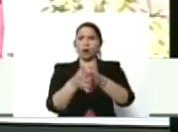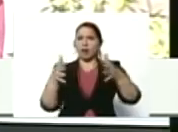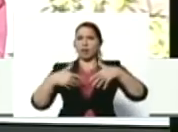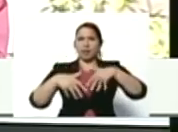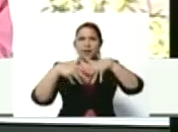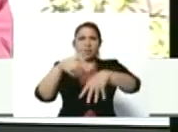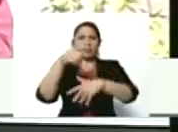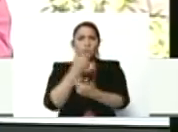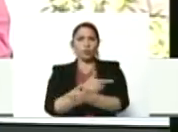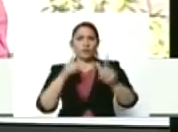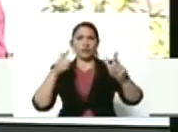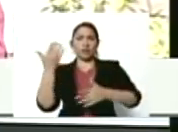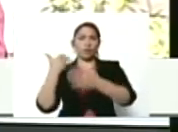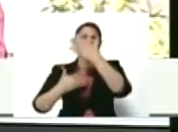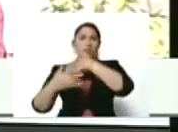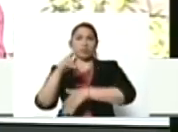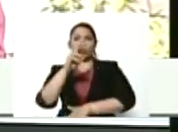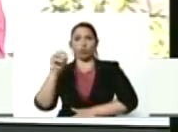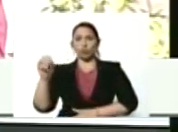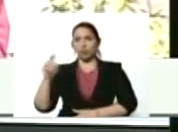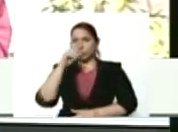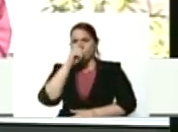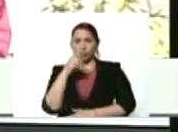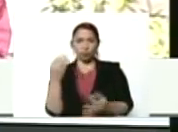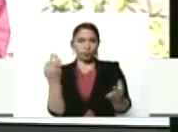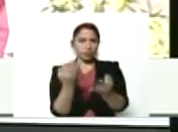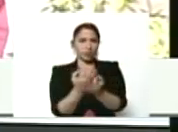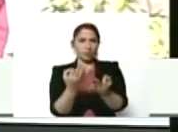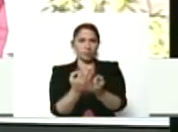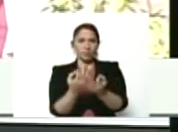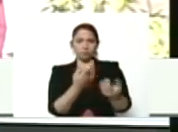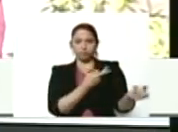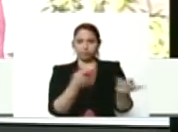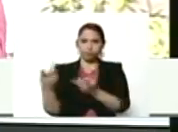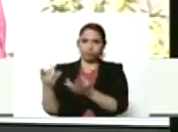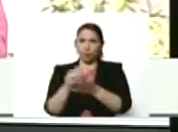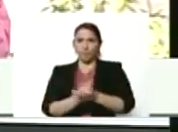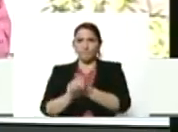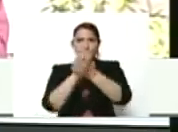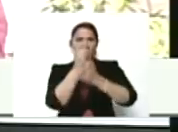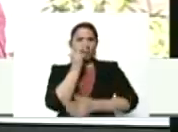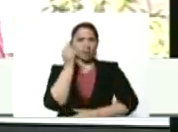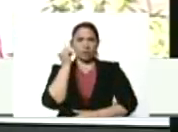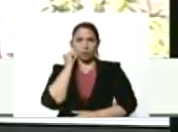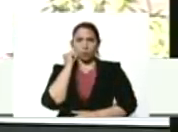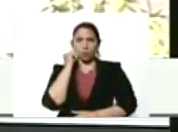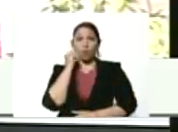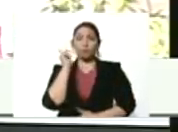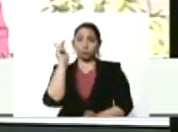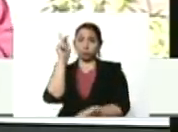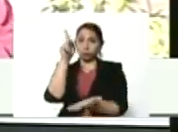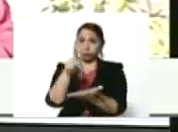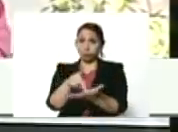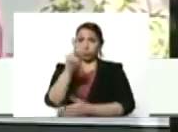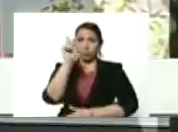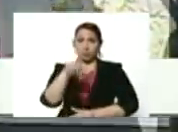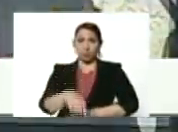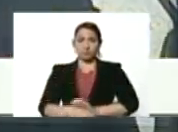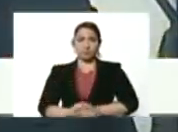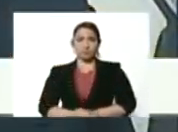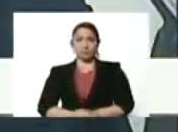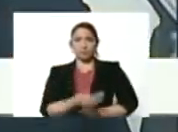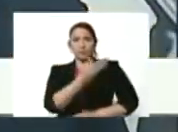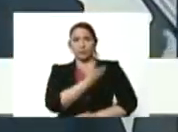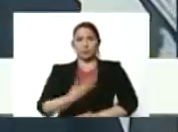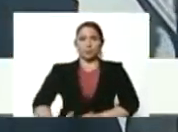hace 200 años. Bueno, siempre bienvenido, compañeros, compañeras. Aquí está llegando el